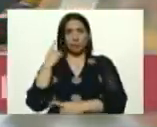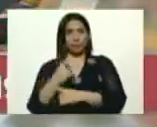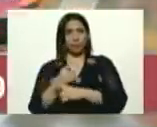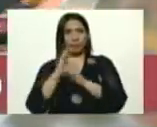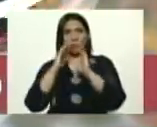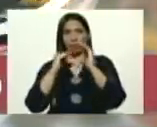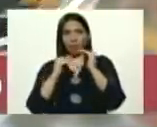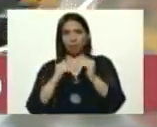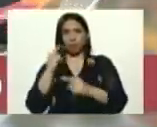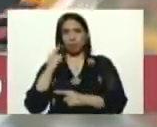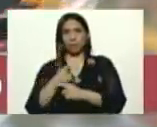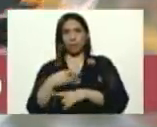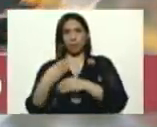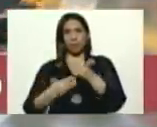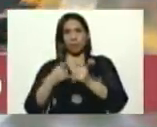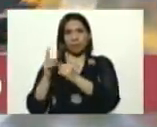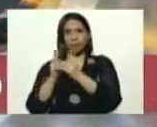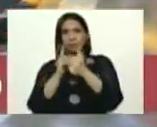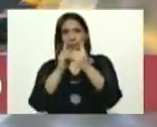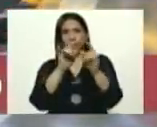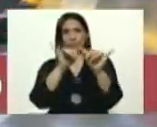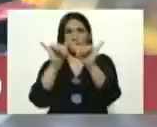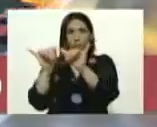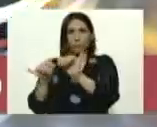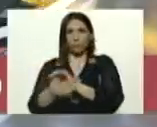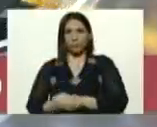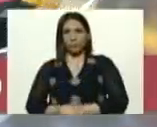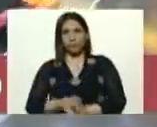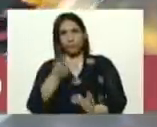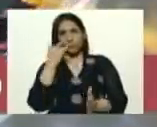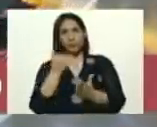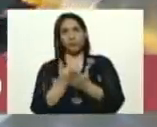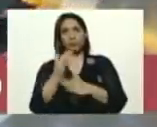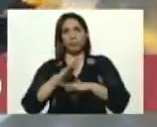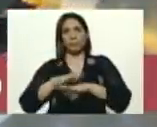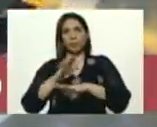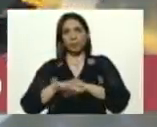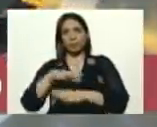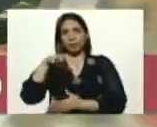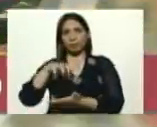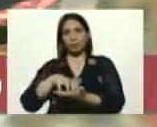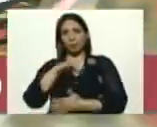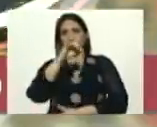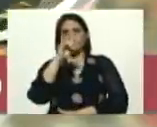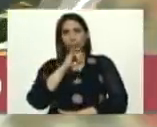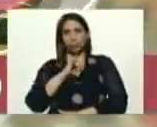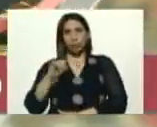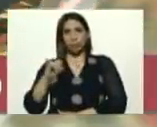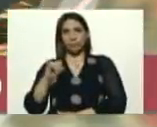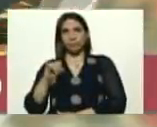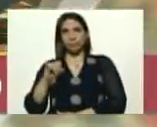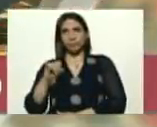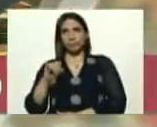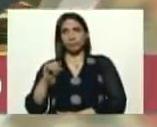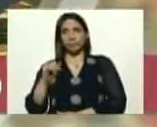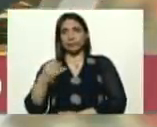y debemos hacer seguimiento de los mismos. Fíjense lo que está pasando en el estado Zulia, que es de mucha preocupación